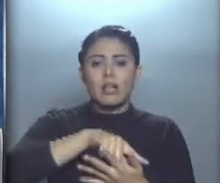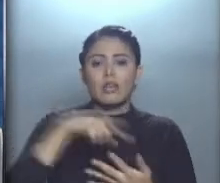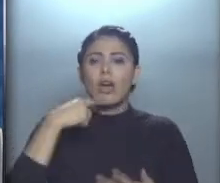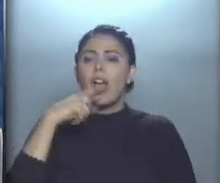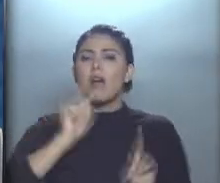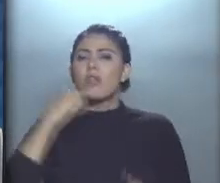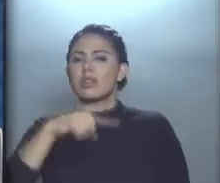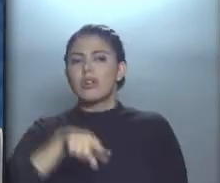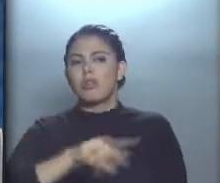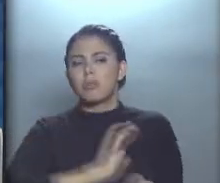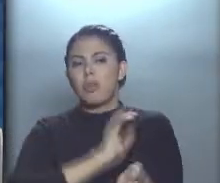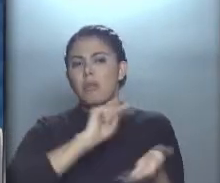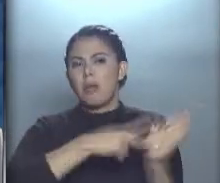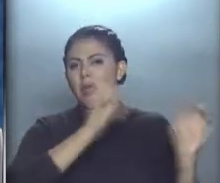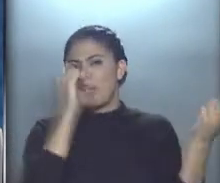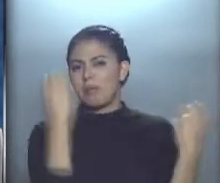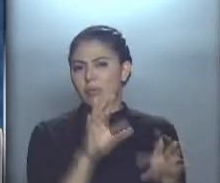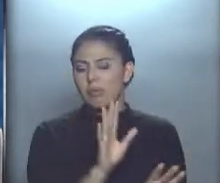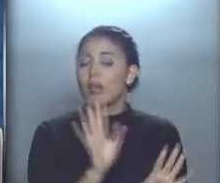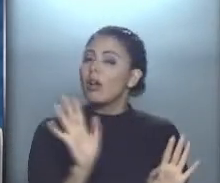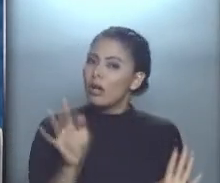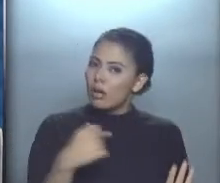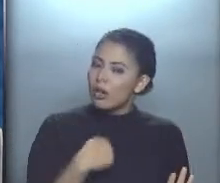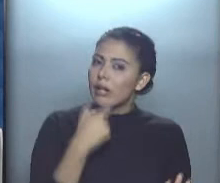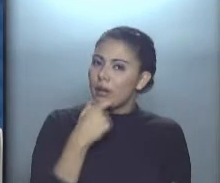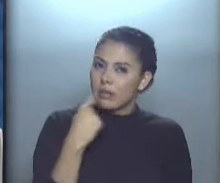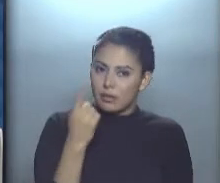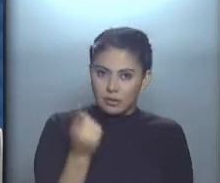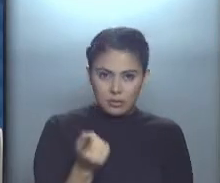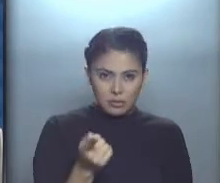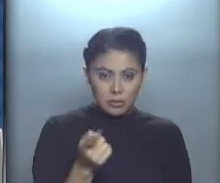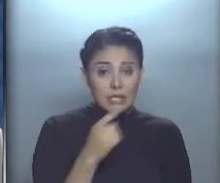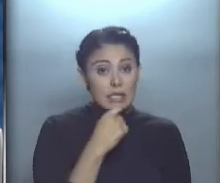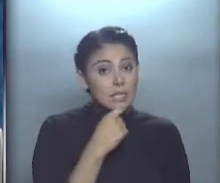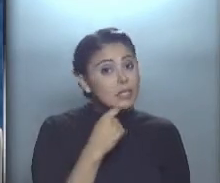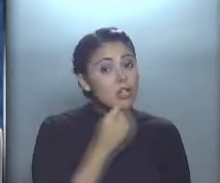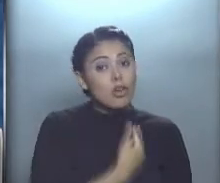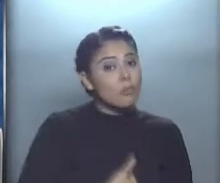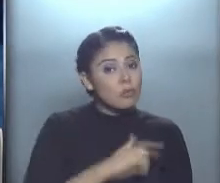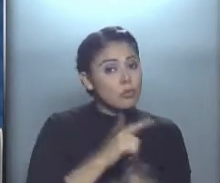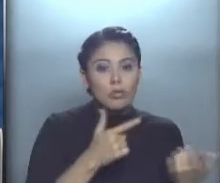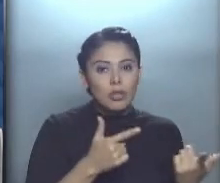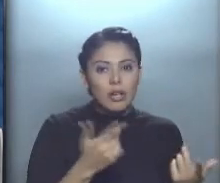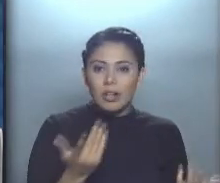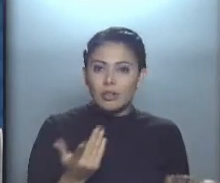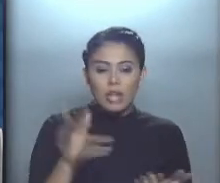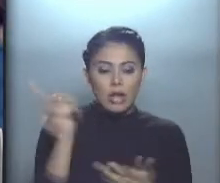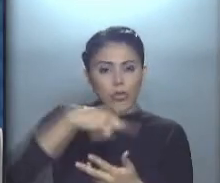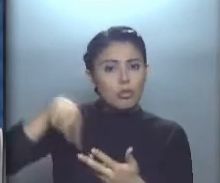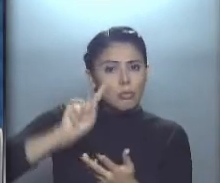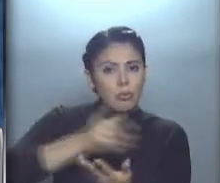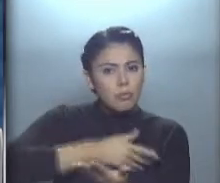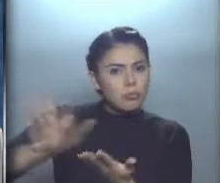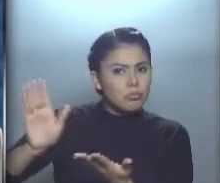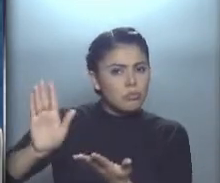hipertrofia del Estado por parte de muchos empresarios. Ahora quiero decirles lo siguiente, si no existiría el Estado, estarían excluidos.